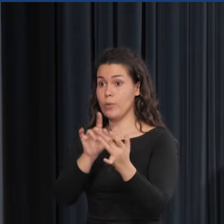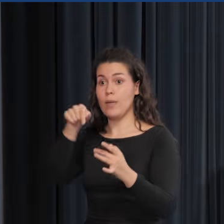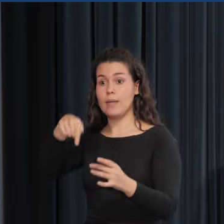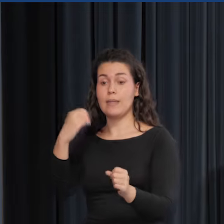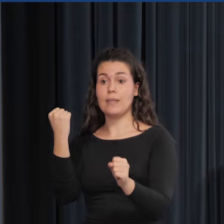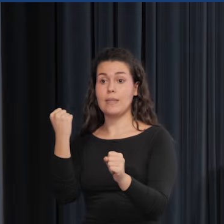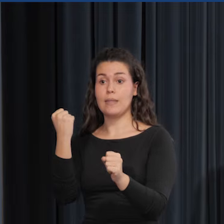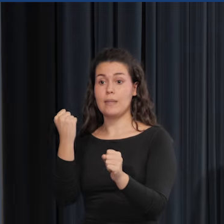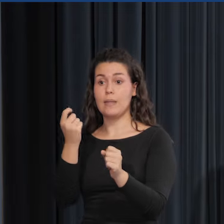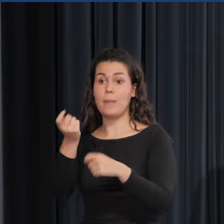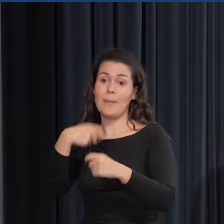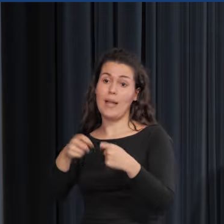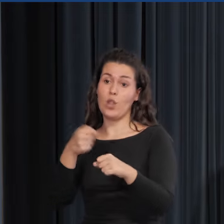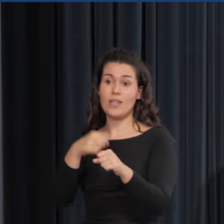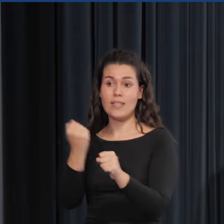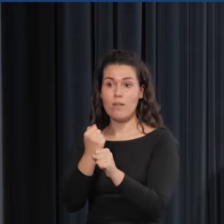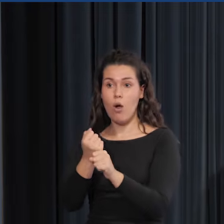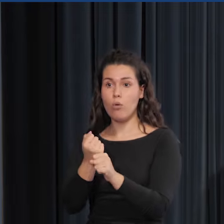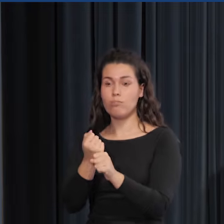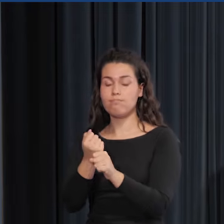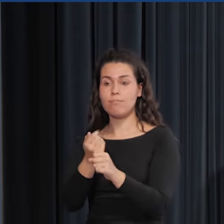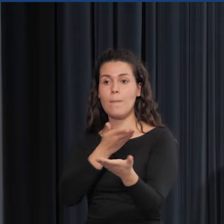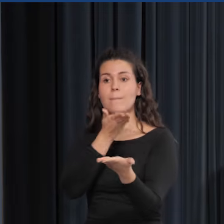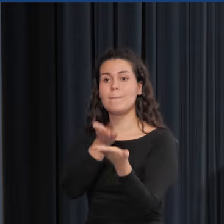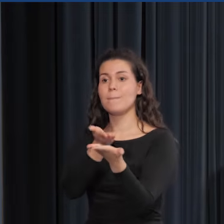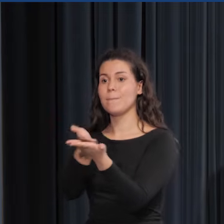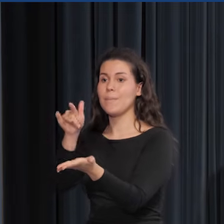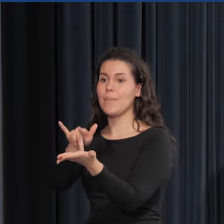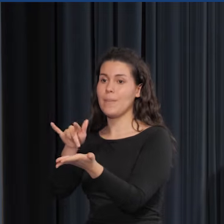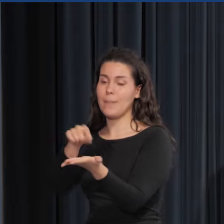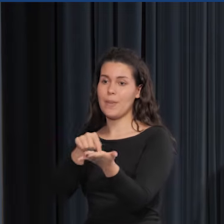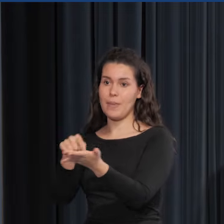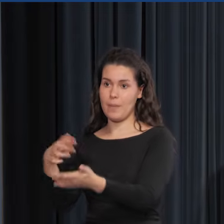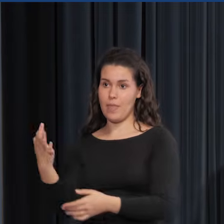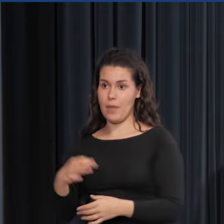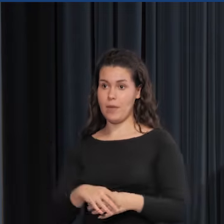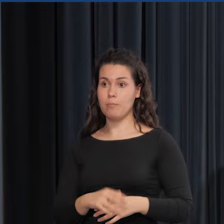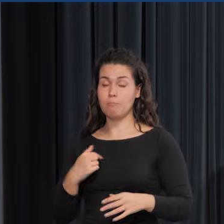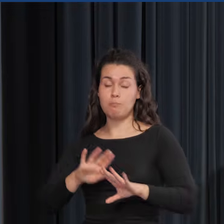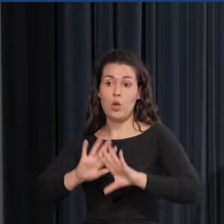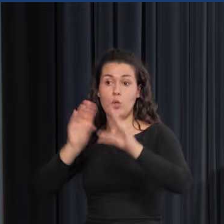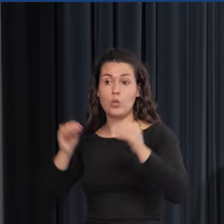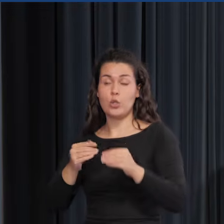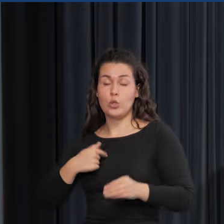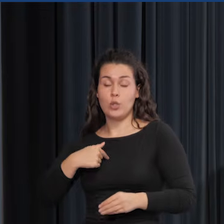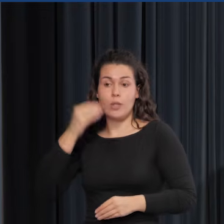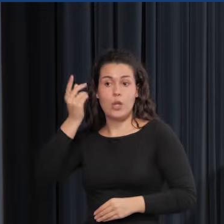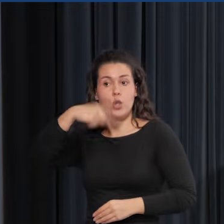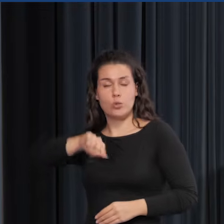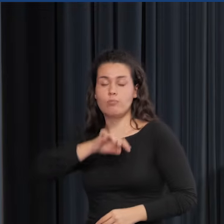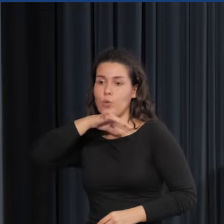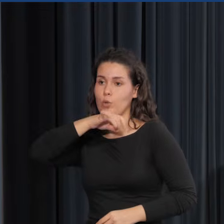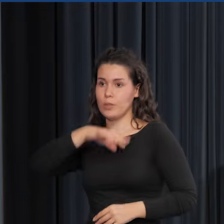mercado laboral. Y eso yo creo que siempre va a ser bueno. Por eso, como conclusión, yo creo que a día de hoy estamos satisfechos con el estado